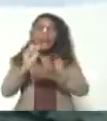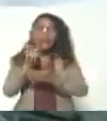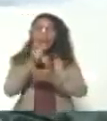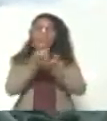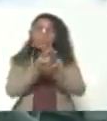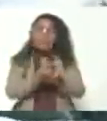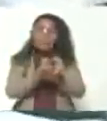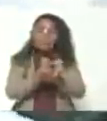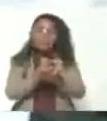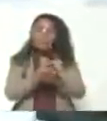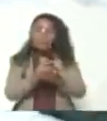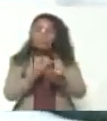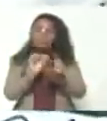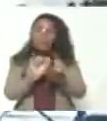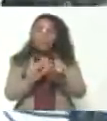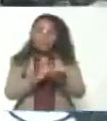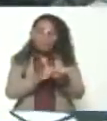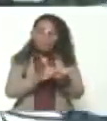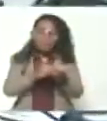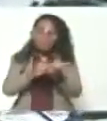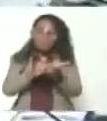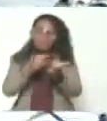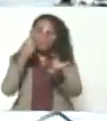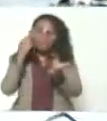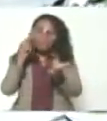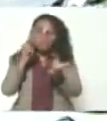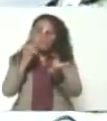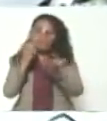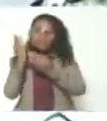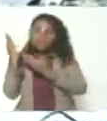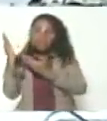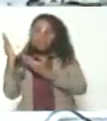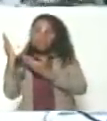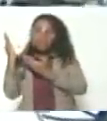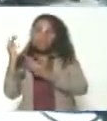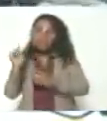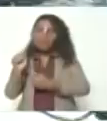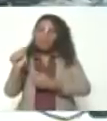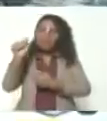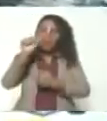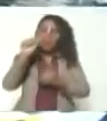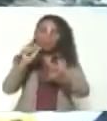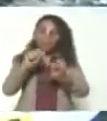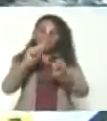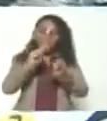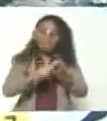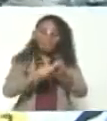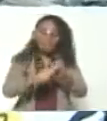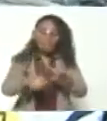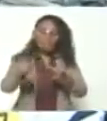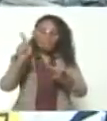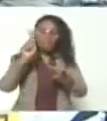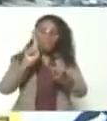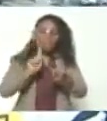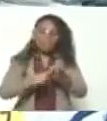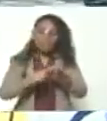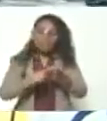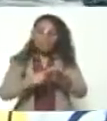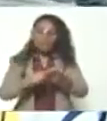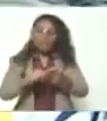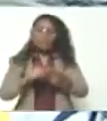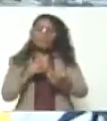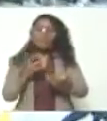bácula. Posteriormente se hace una solución con agua, se conecta a una temperatura alta